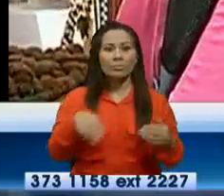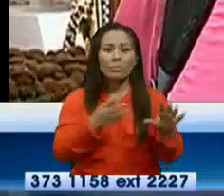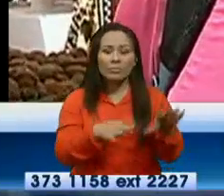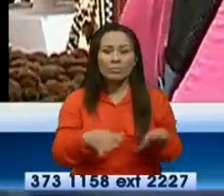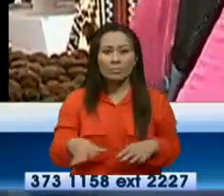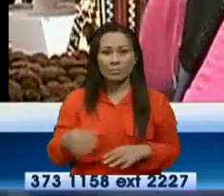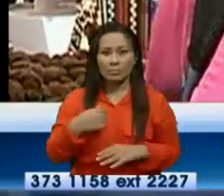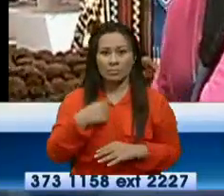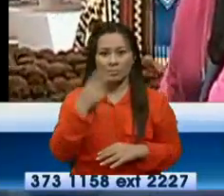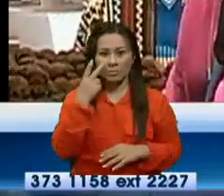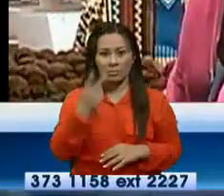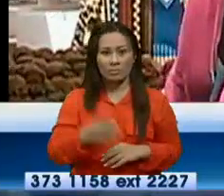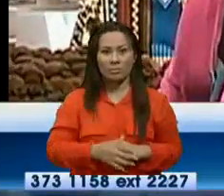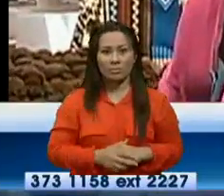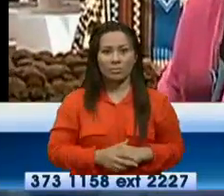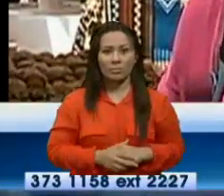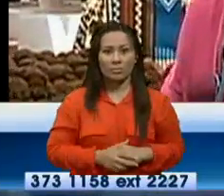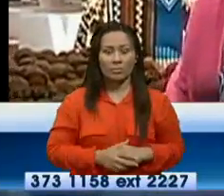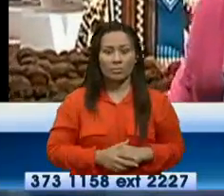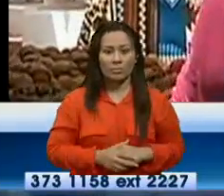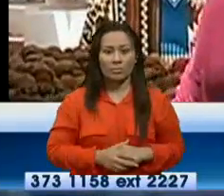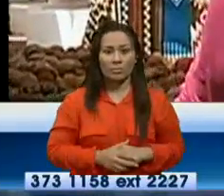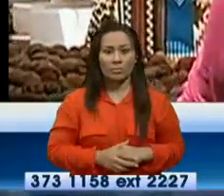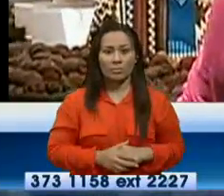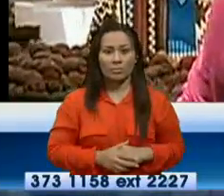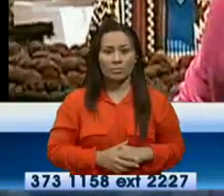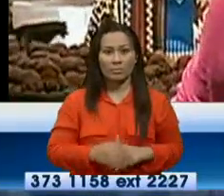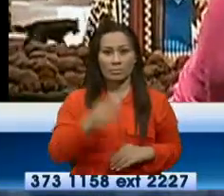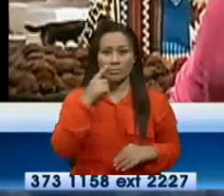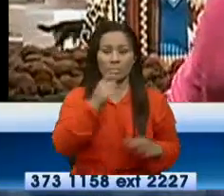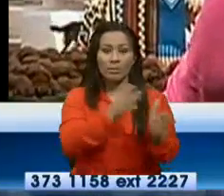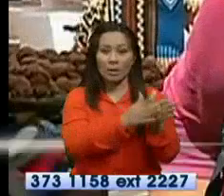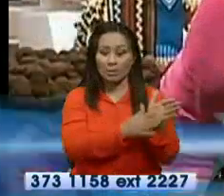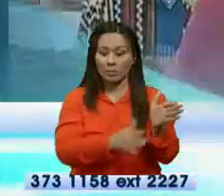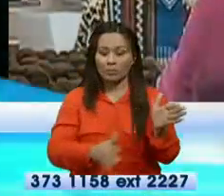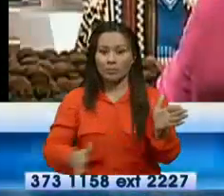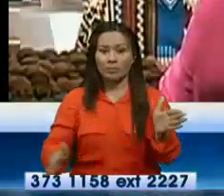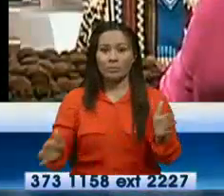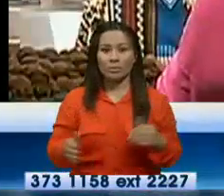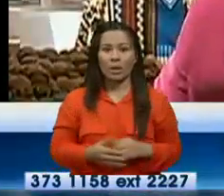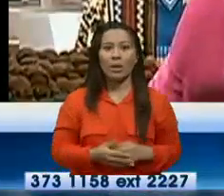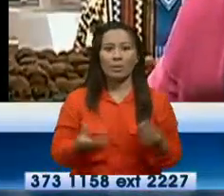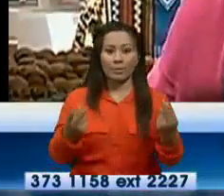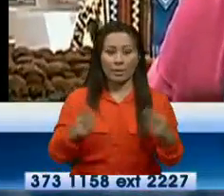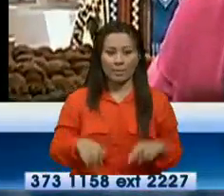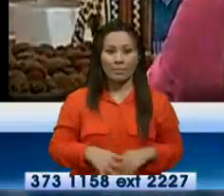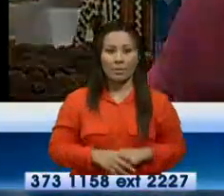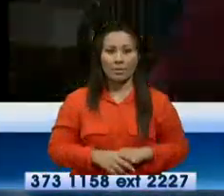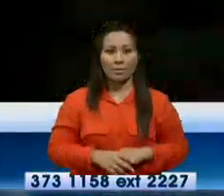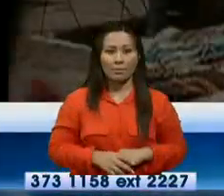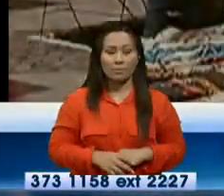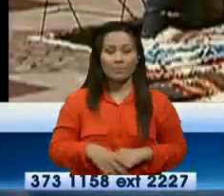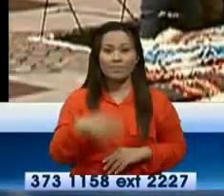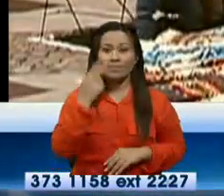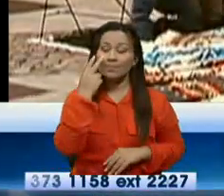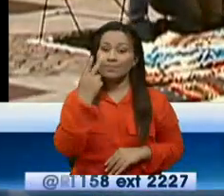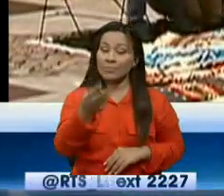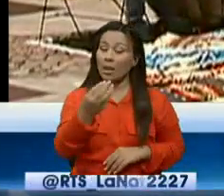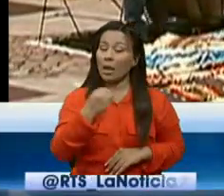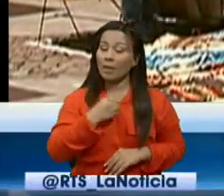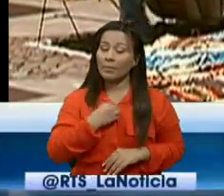¿Y por qué le gusta venir acá? Porque hay muchas cosas a comprar, y la gente son muy amables.